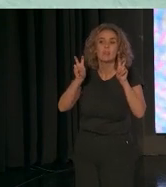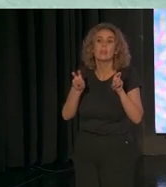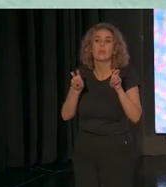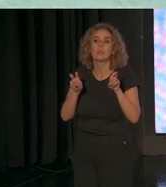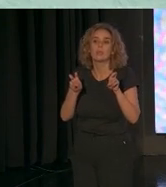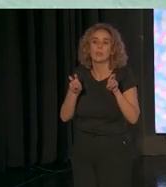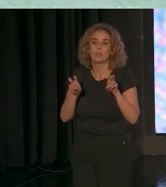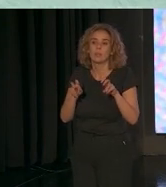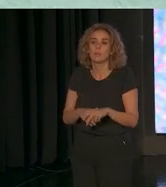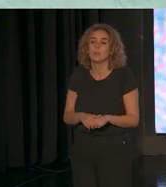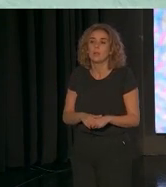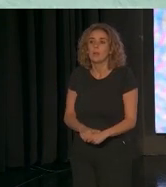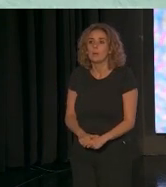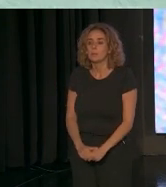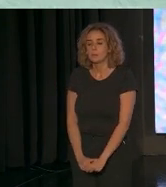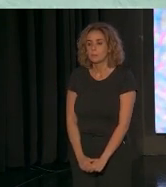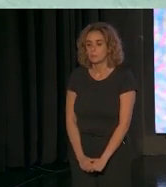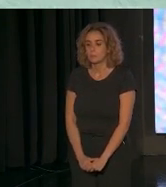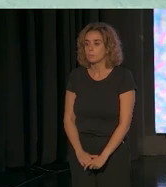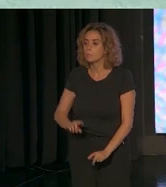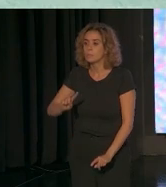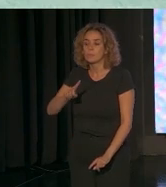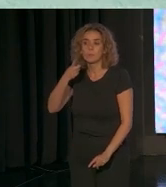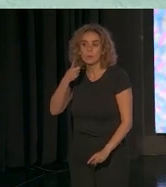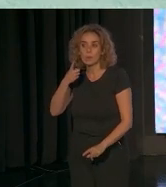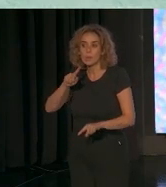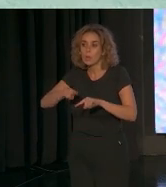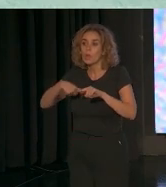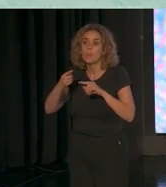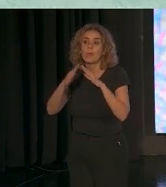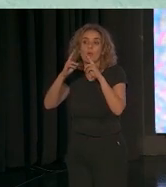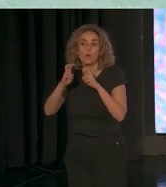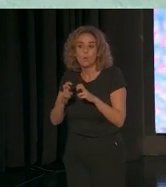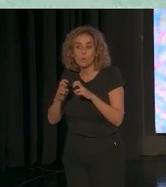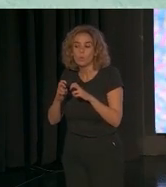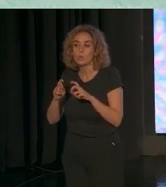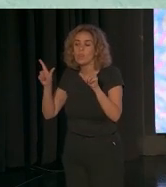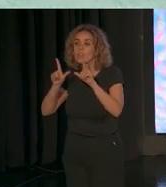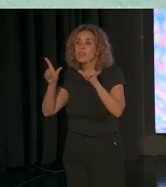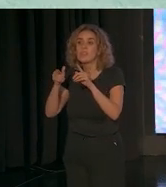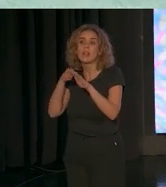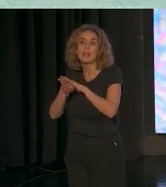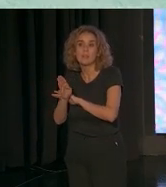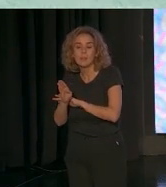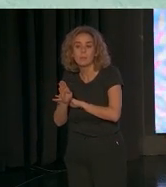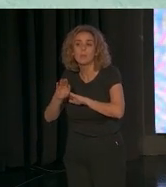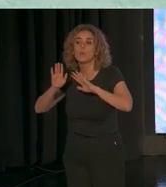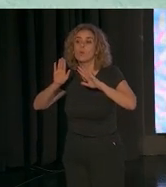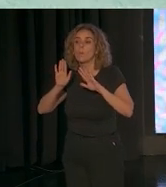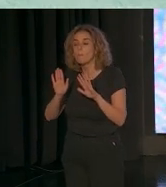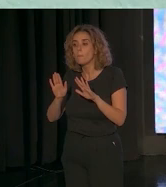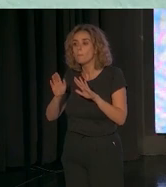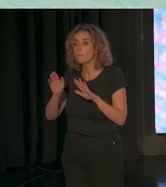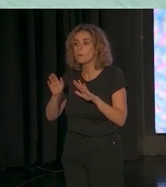de Atriz Stirling. Lo primero, la reacción ante el confinamiento, la teleintervención ha venido para quedarse, pero y lo